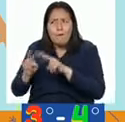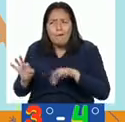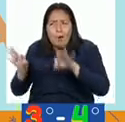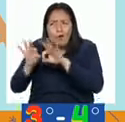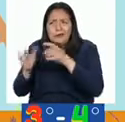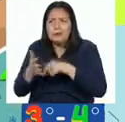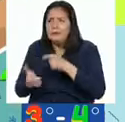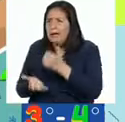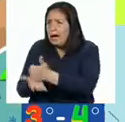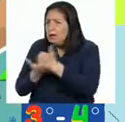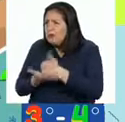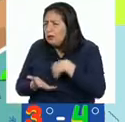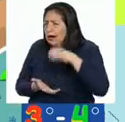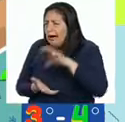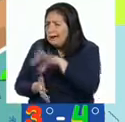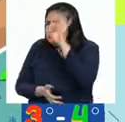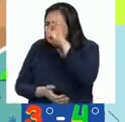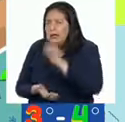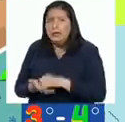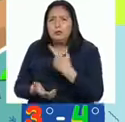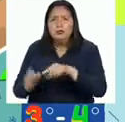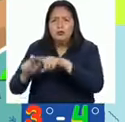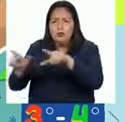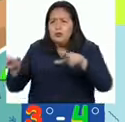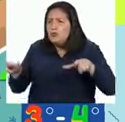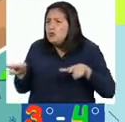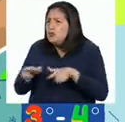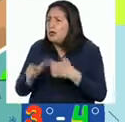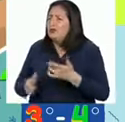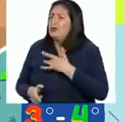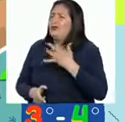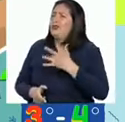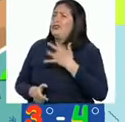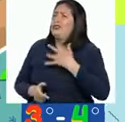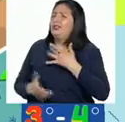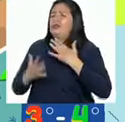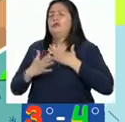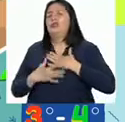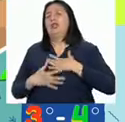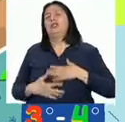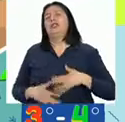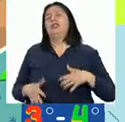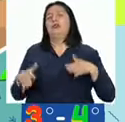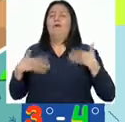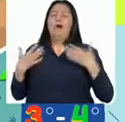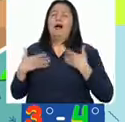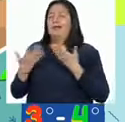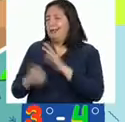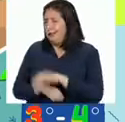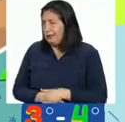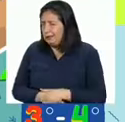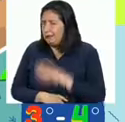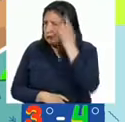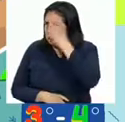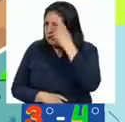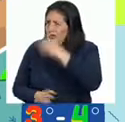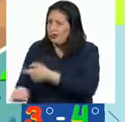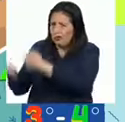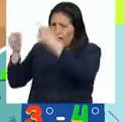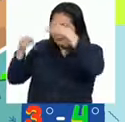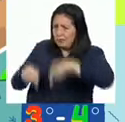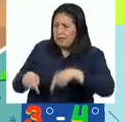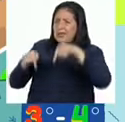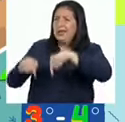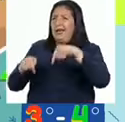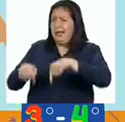a encontrarlo? Es un lugar donde me siento tranquilo y feliz. Por eso vine